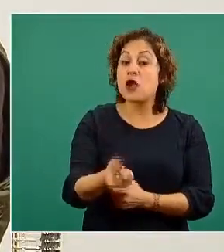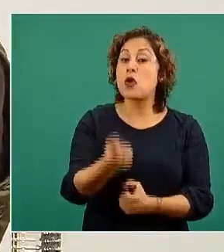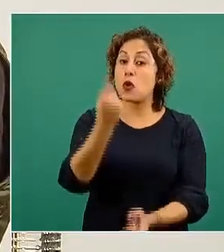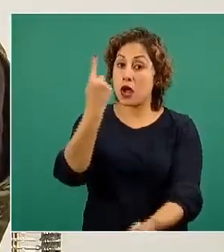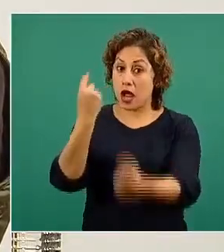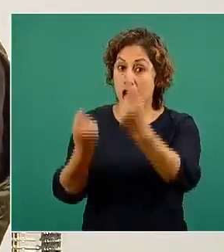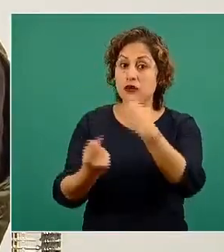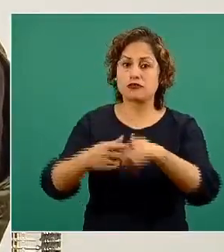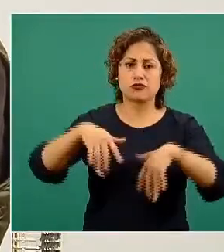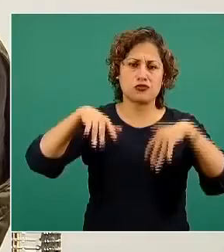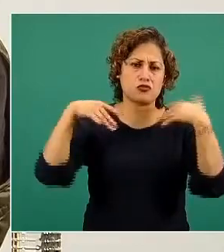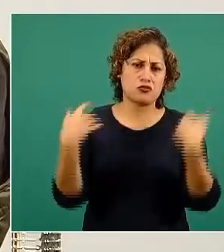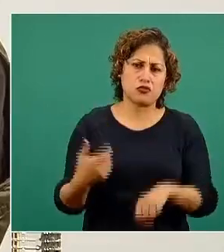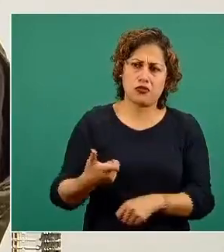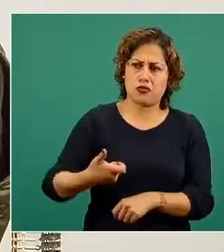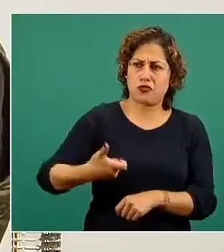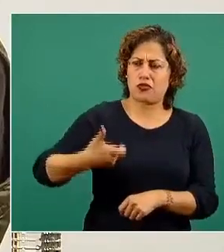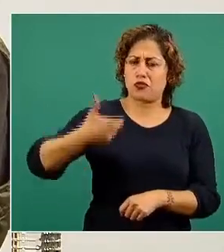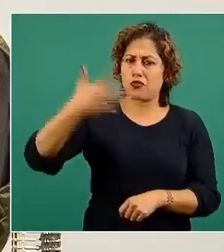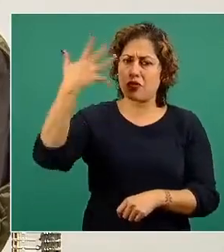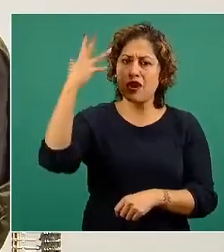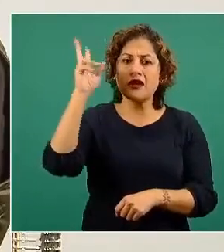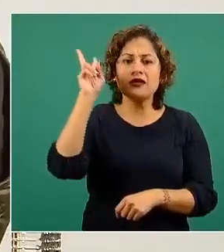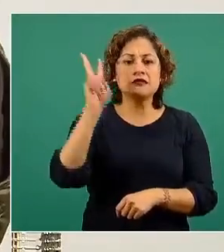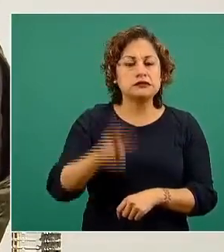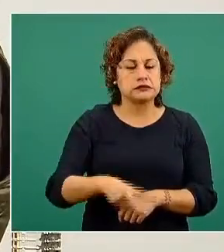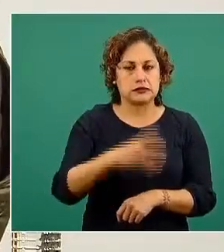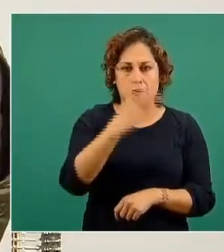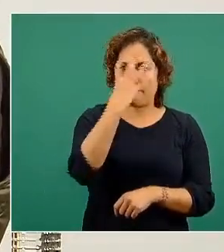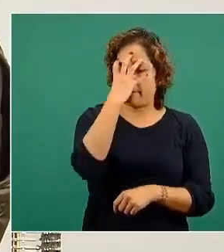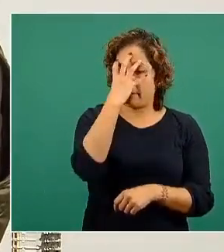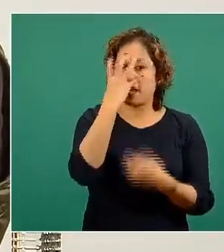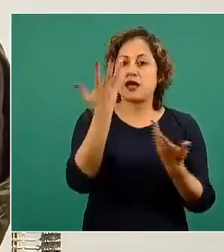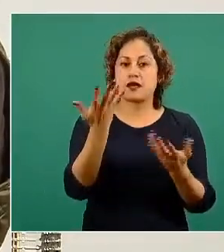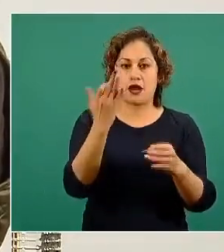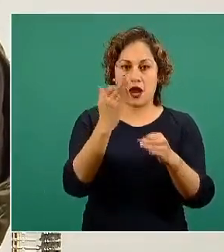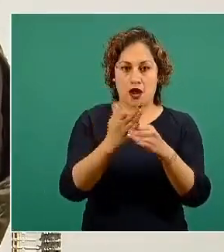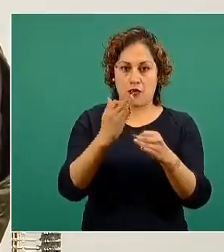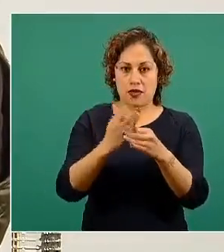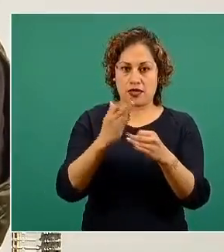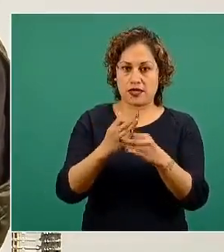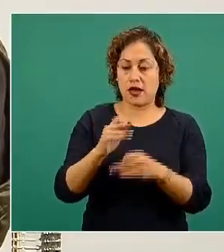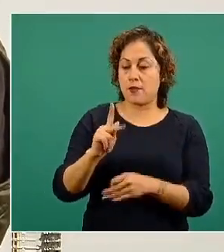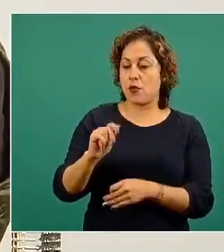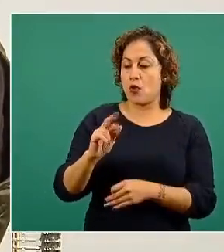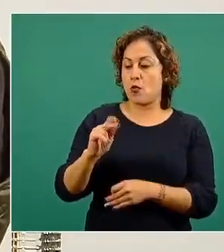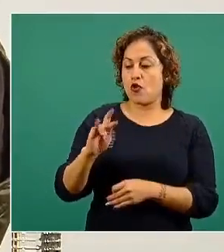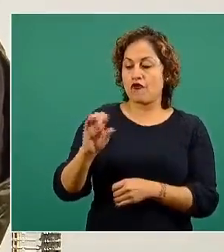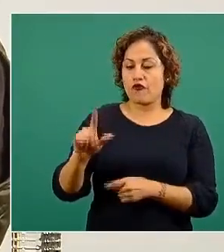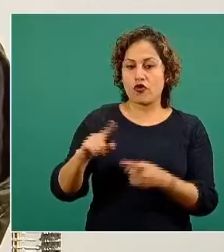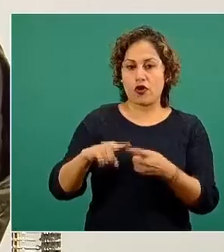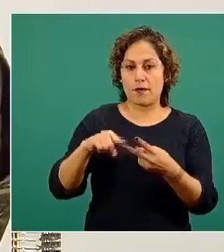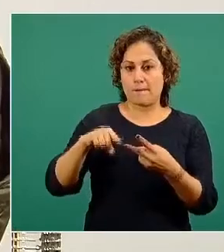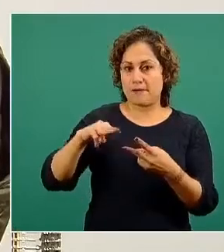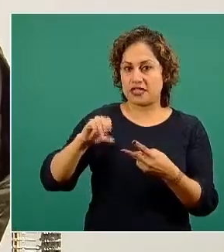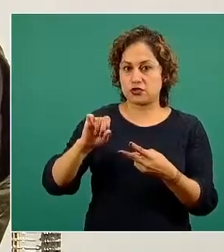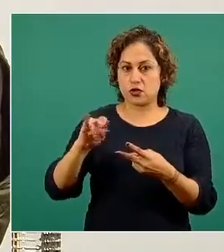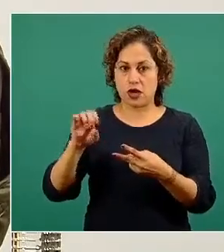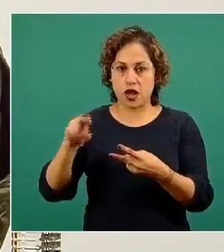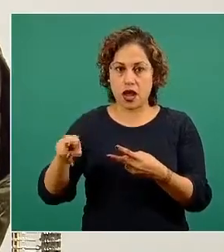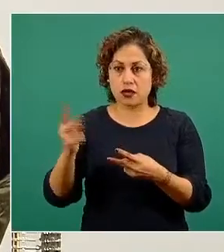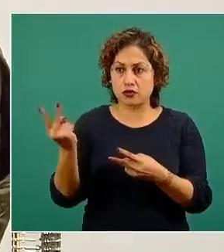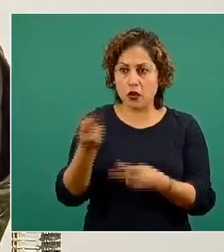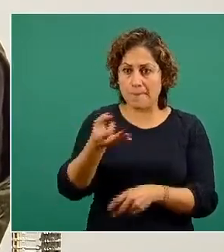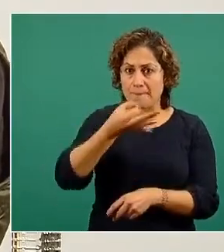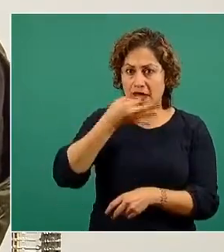ofertas realmente vergonzosas. Ahora, con el tema de midazolam y propofol en algunos estados, se han incrementado los precios